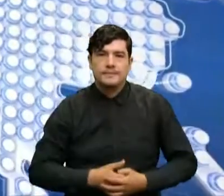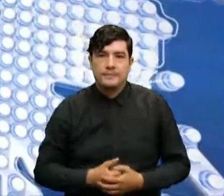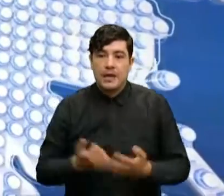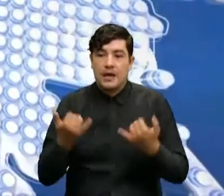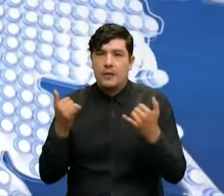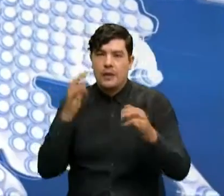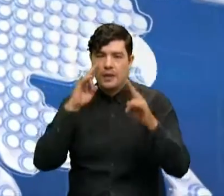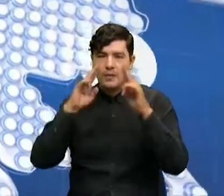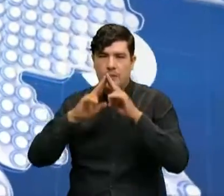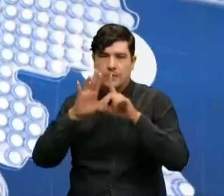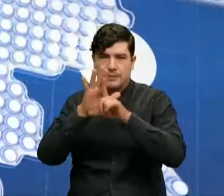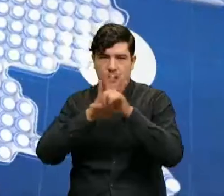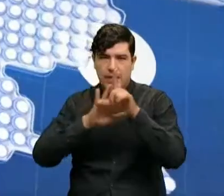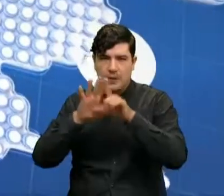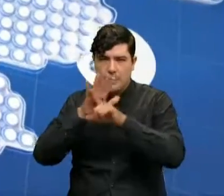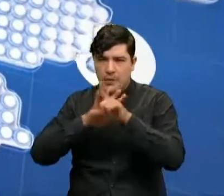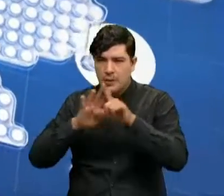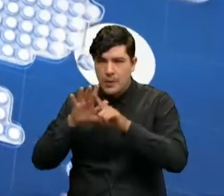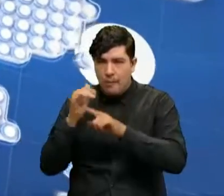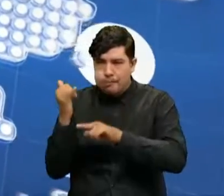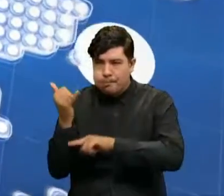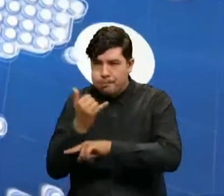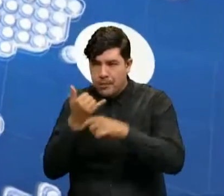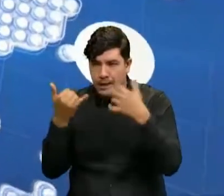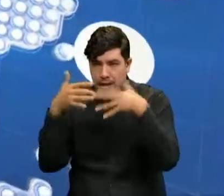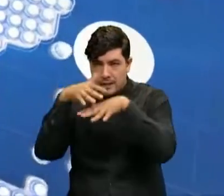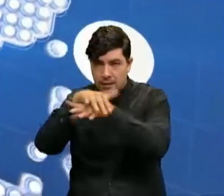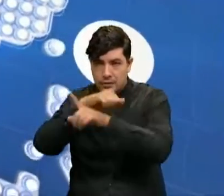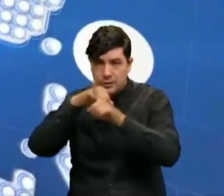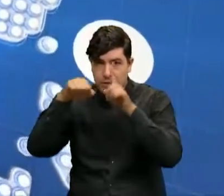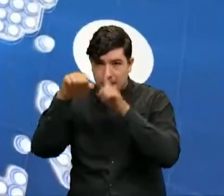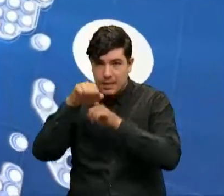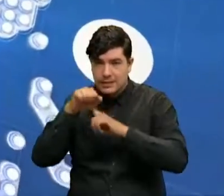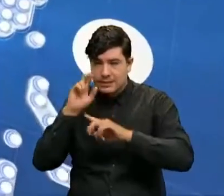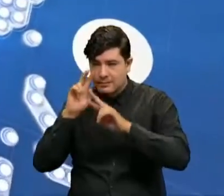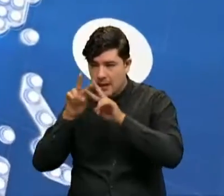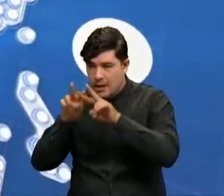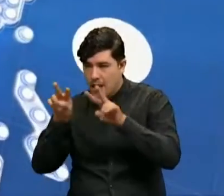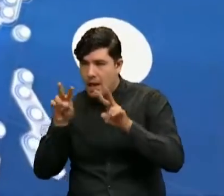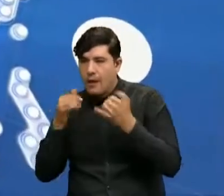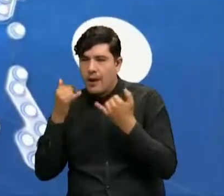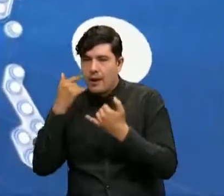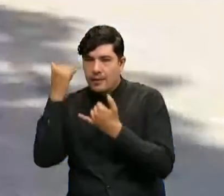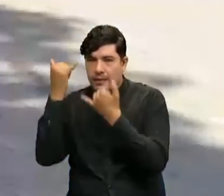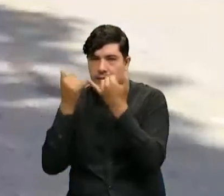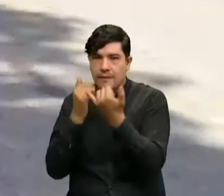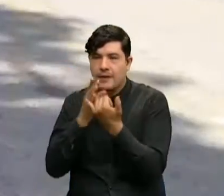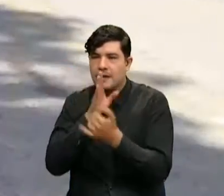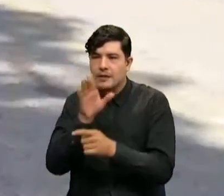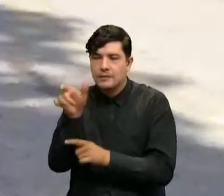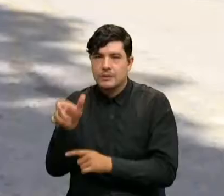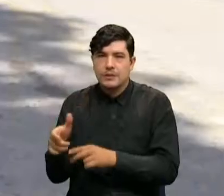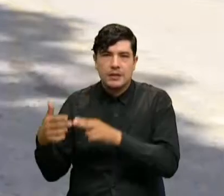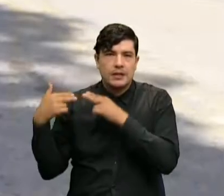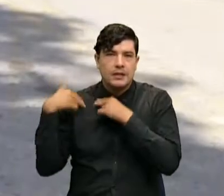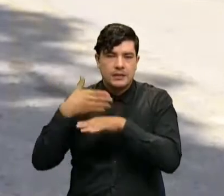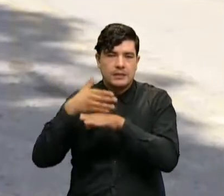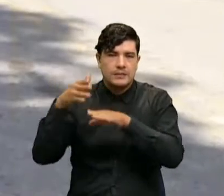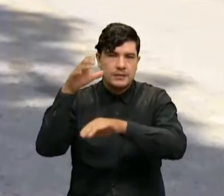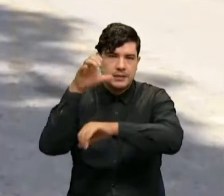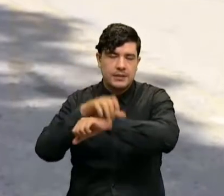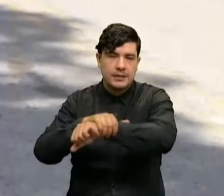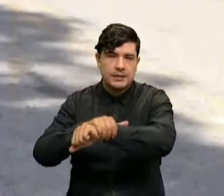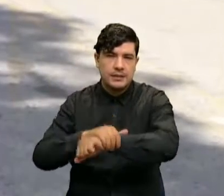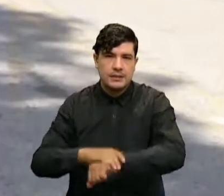redes sociales se identificarán a los agresores y judicializarán a los responsables del hecho. Y mire, los habitantes de